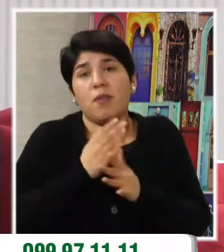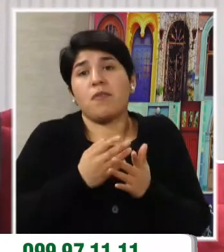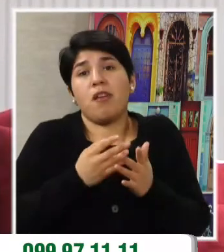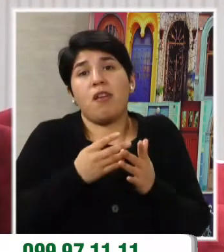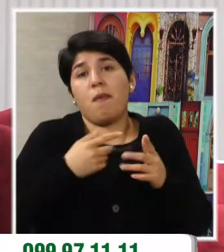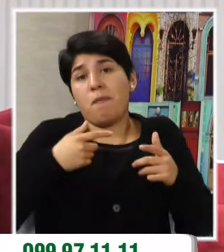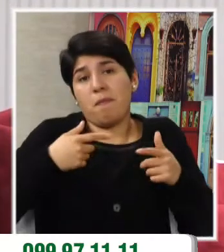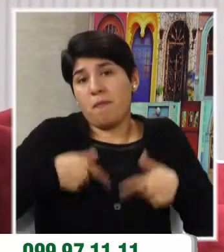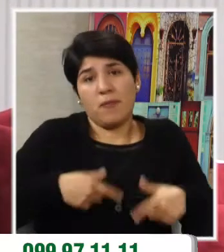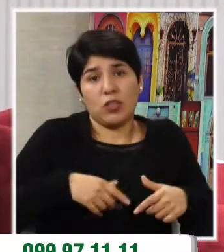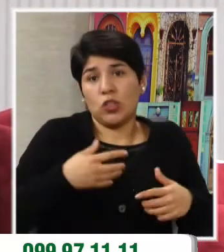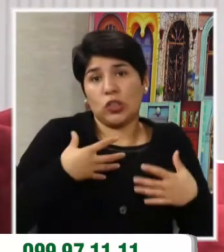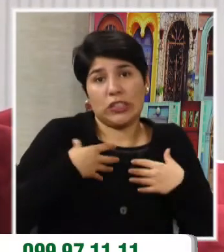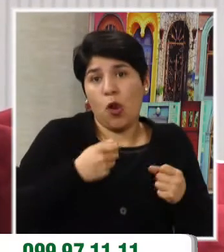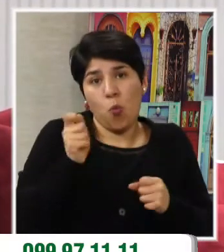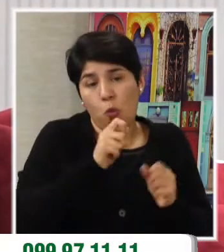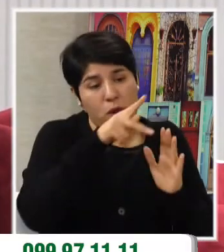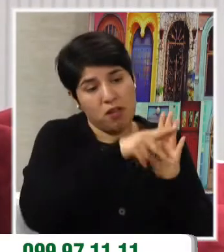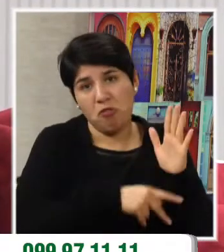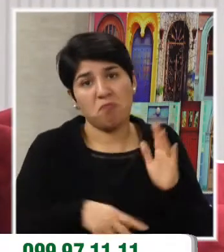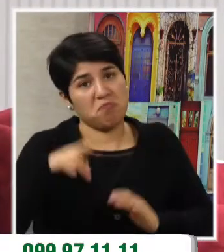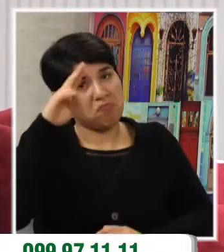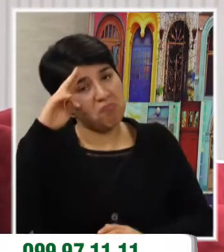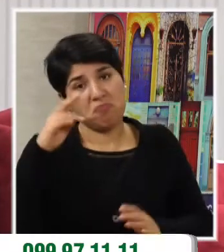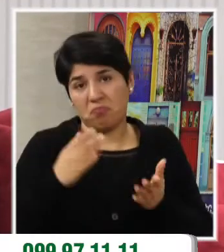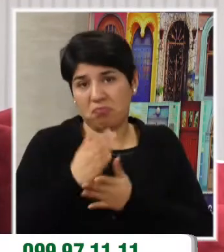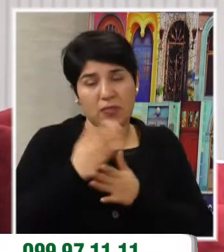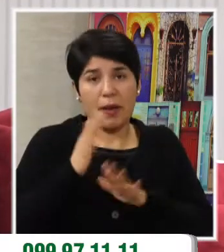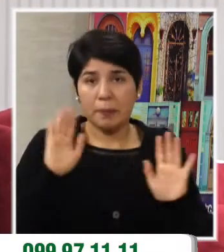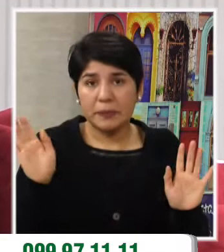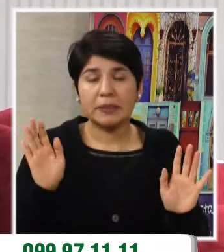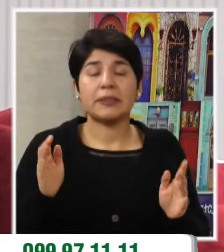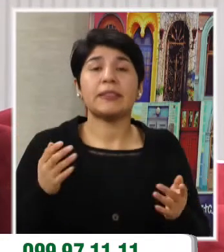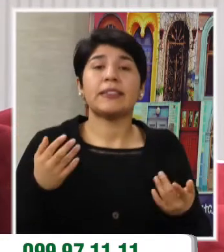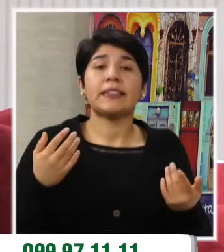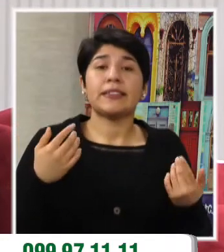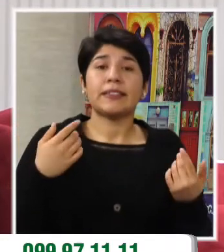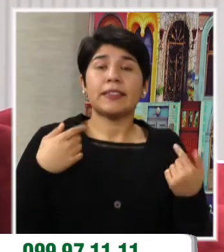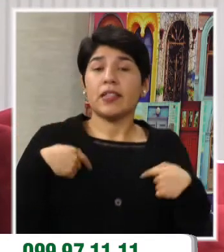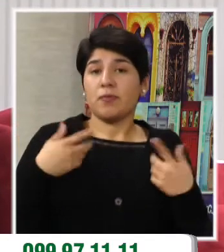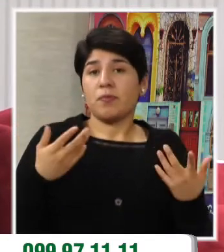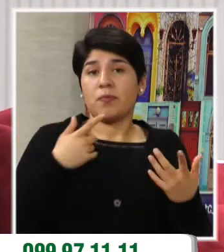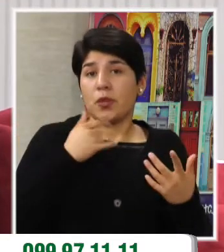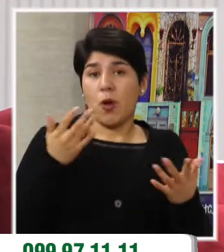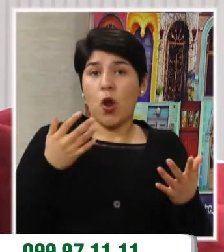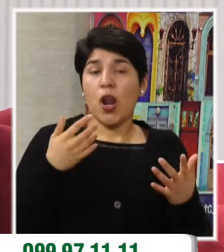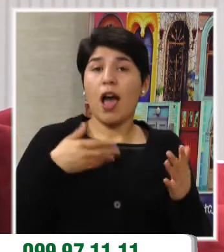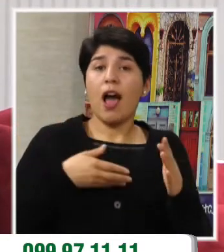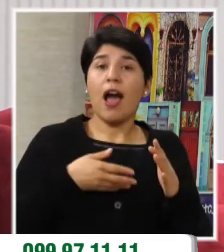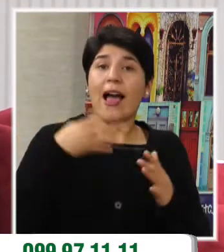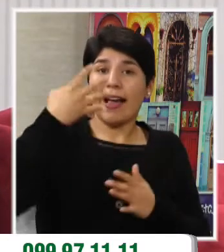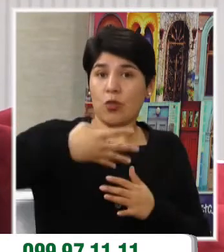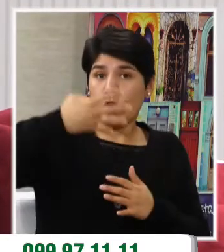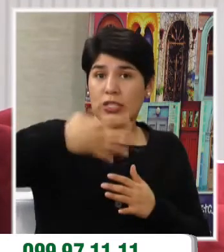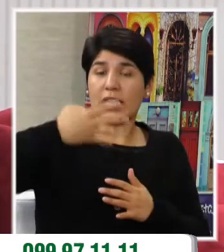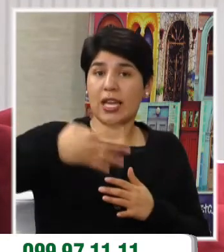por el ministerio es grup pública y bueno y por ejemplo ahora el día 14